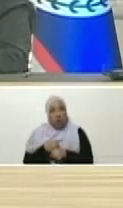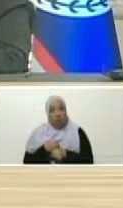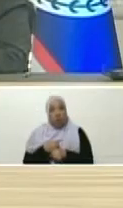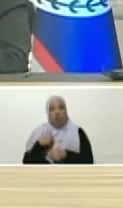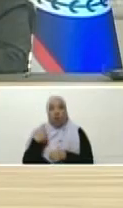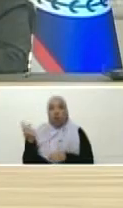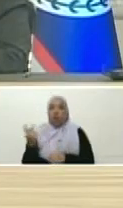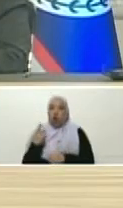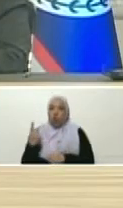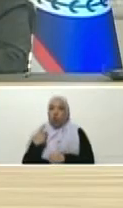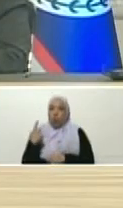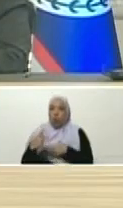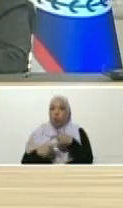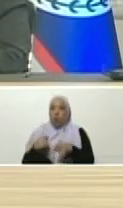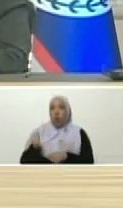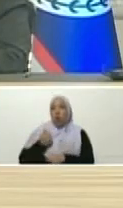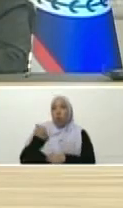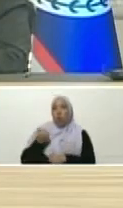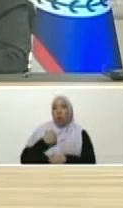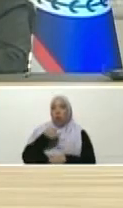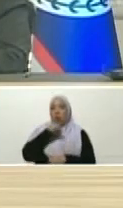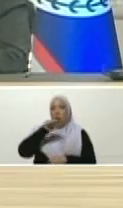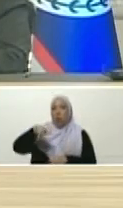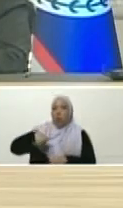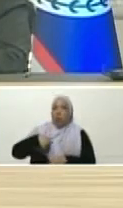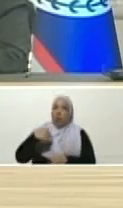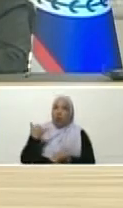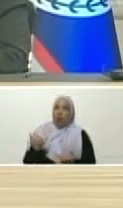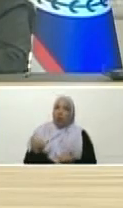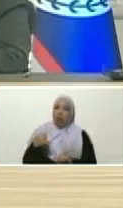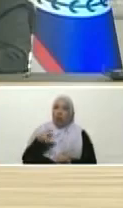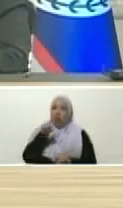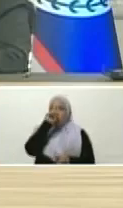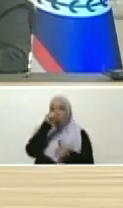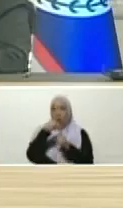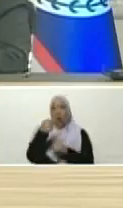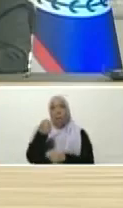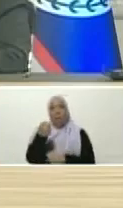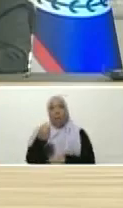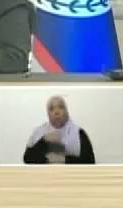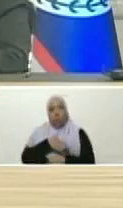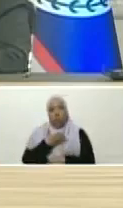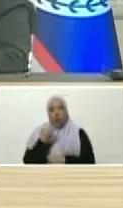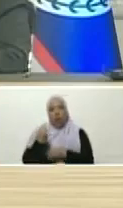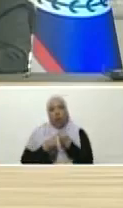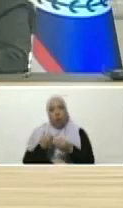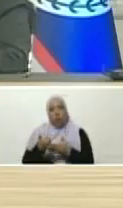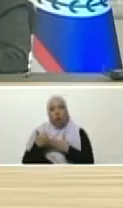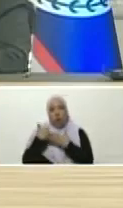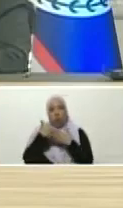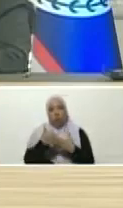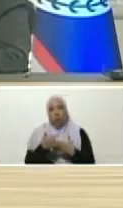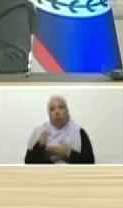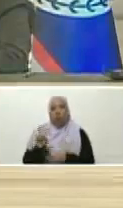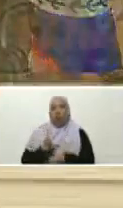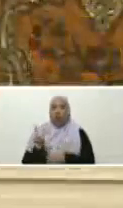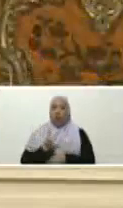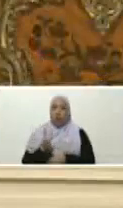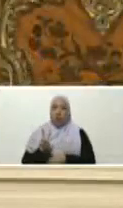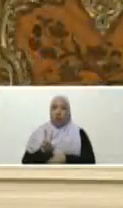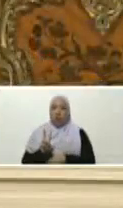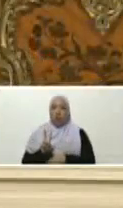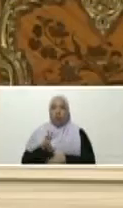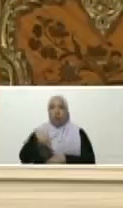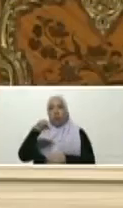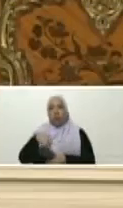los dos. Y en cualquier manera que nosotros, aunque país pequeño, que podemos ayudar a Venezuela,